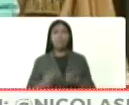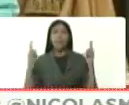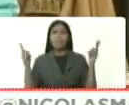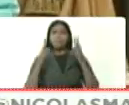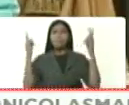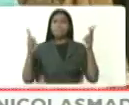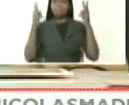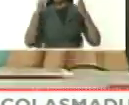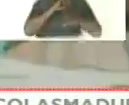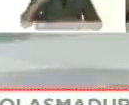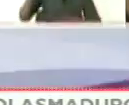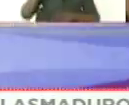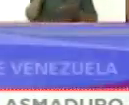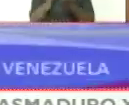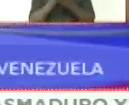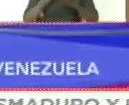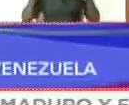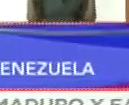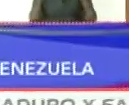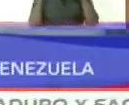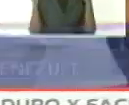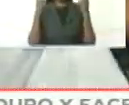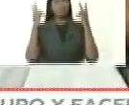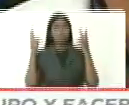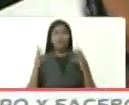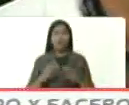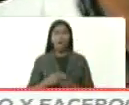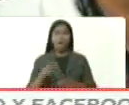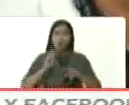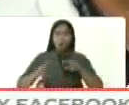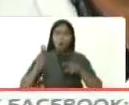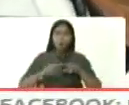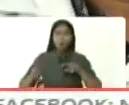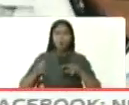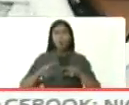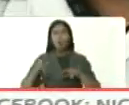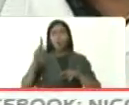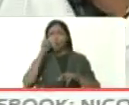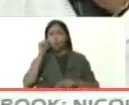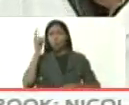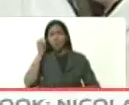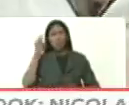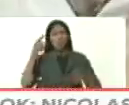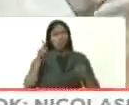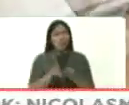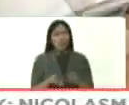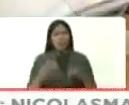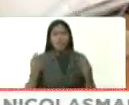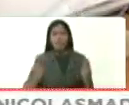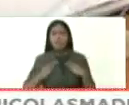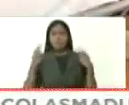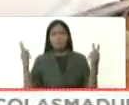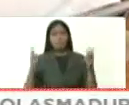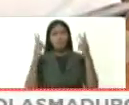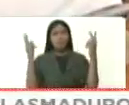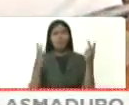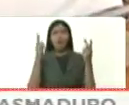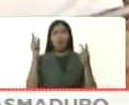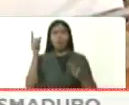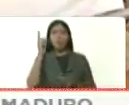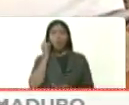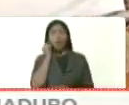Que viva la patria. Que vivan los niños, las niñas. Que viva la mujer, que viva la